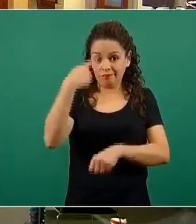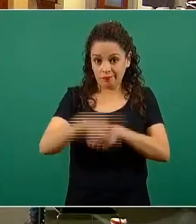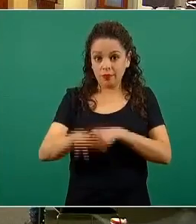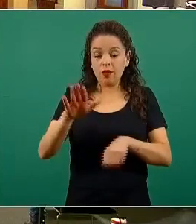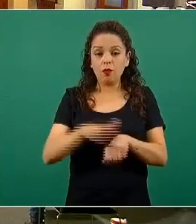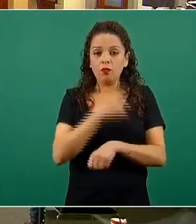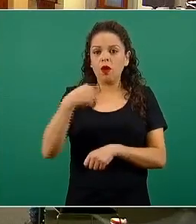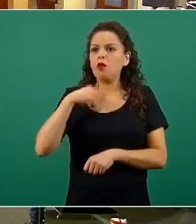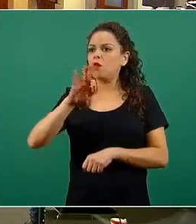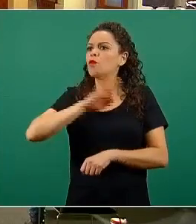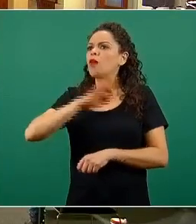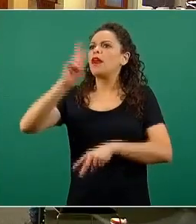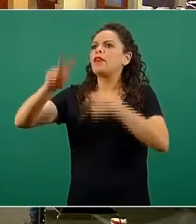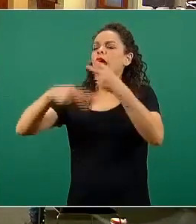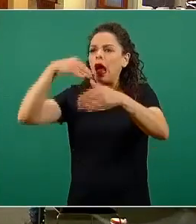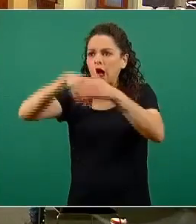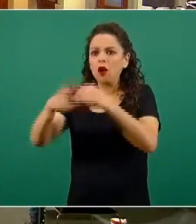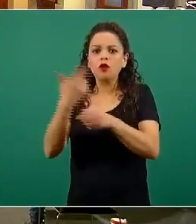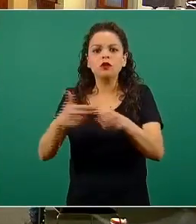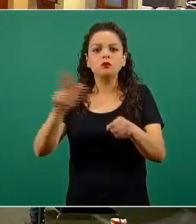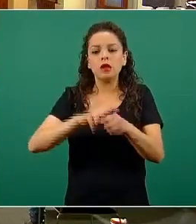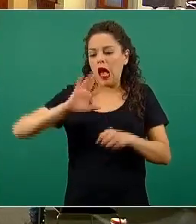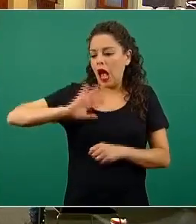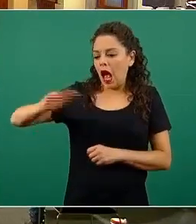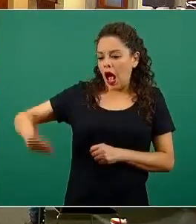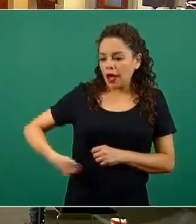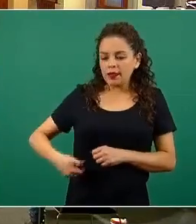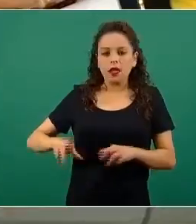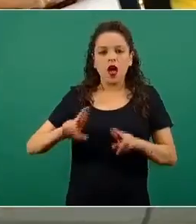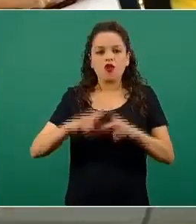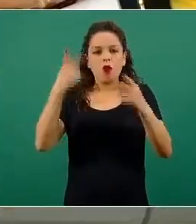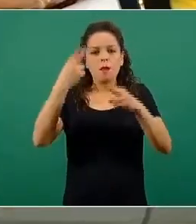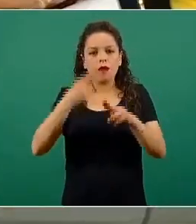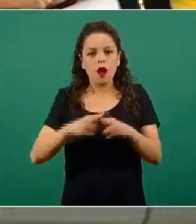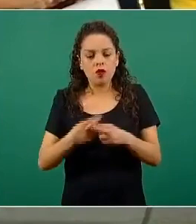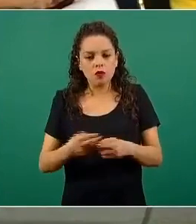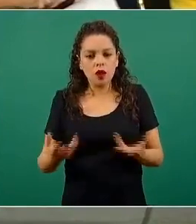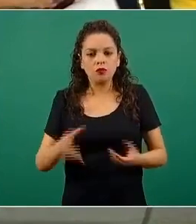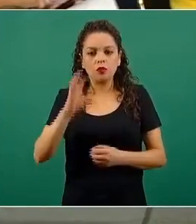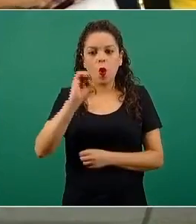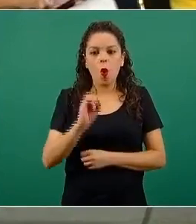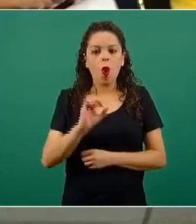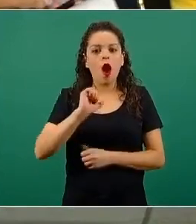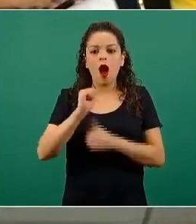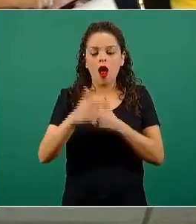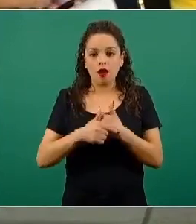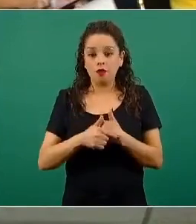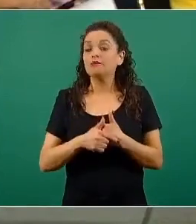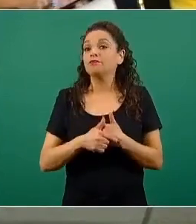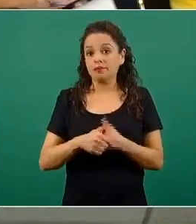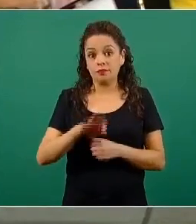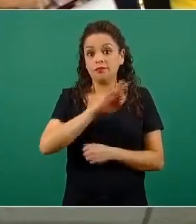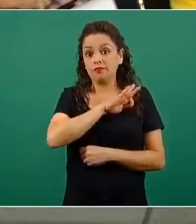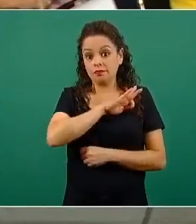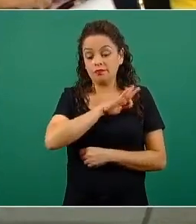un accidente, puedes llegar por una descompensación diabética y en realidad también tienes el COVID y también puedes contagiar a